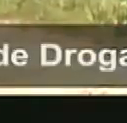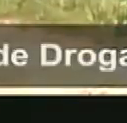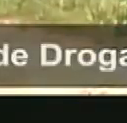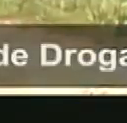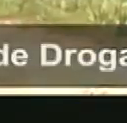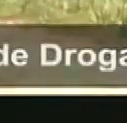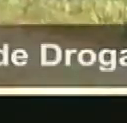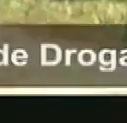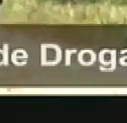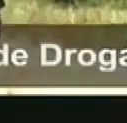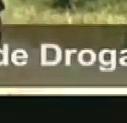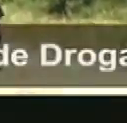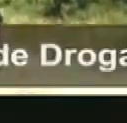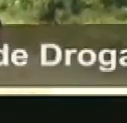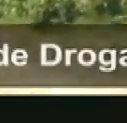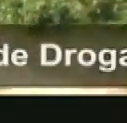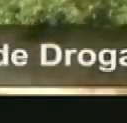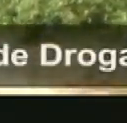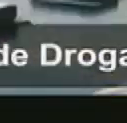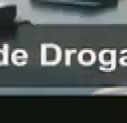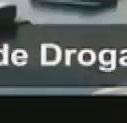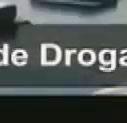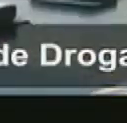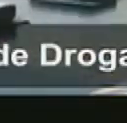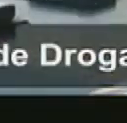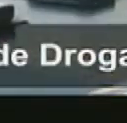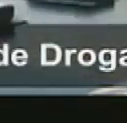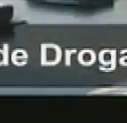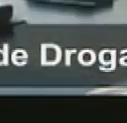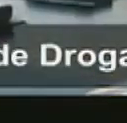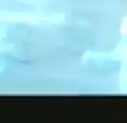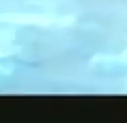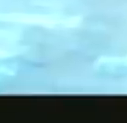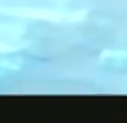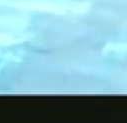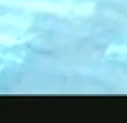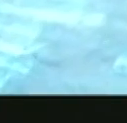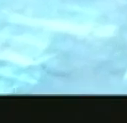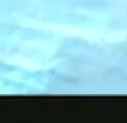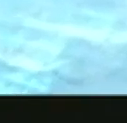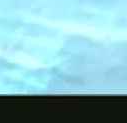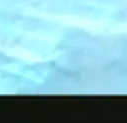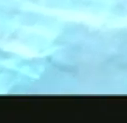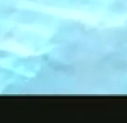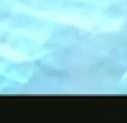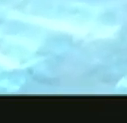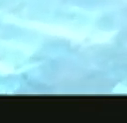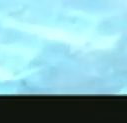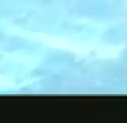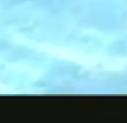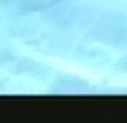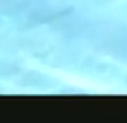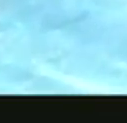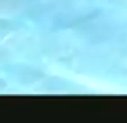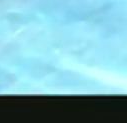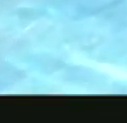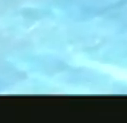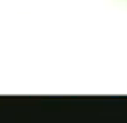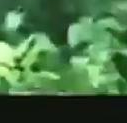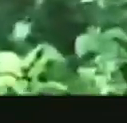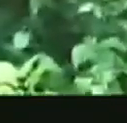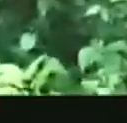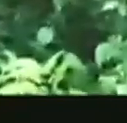44 por ciento la incautación de drogas demostrando la efectividad de las políticas públicas soberanas